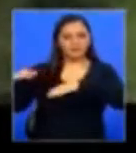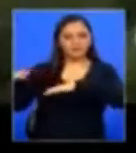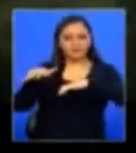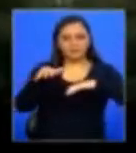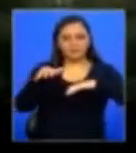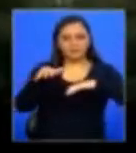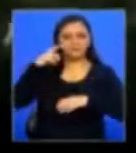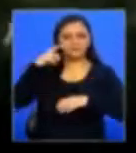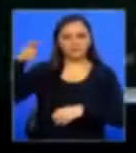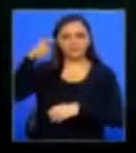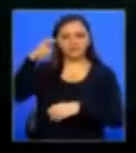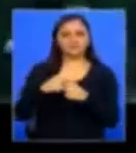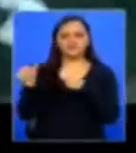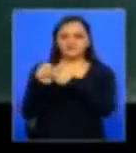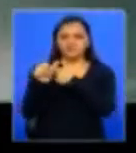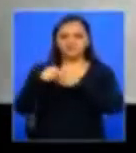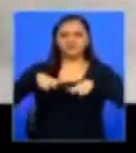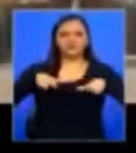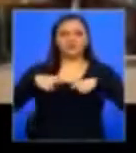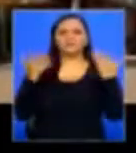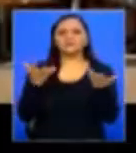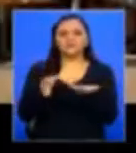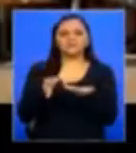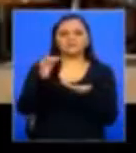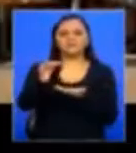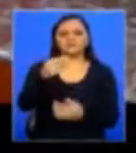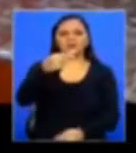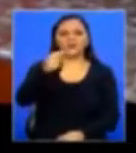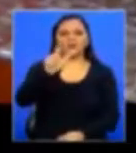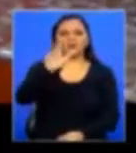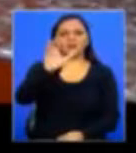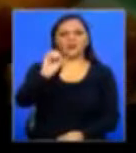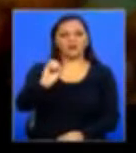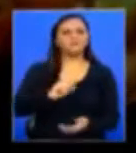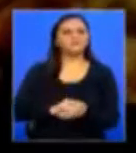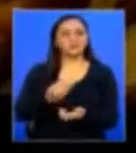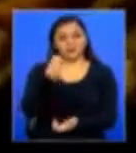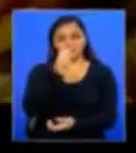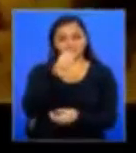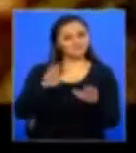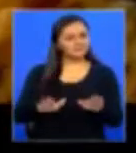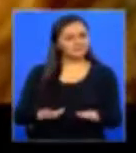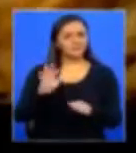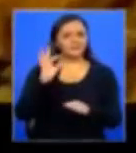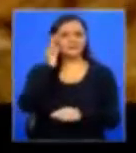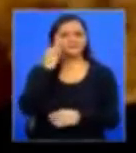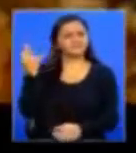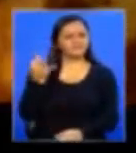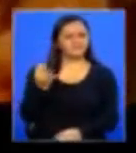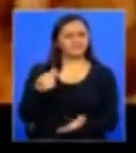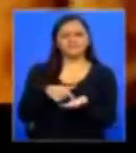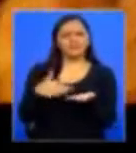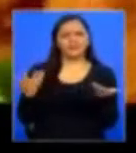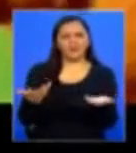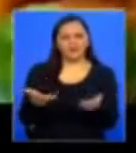y el turismo de los manglares aledaños en la parroquia de Hualtaco. La gastronomía local destaca por sus platos elaborados a